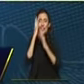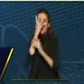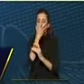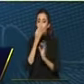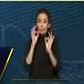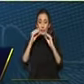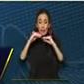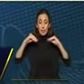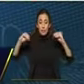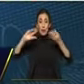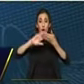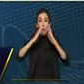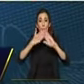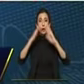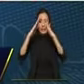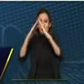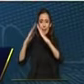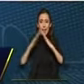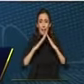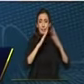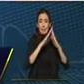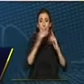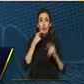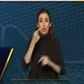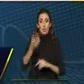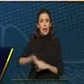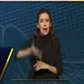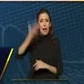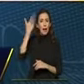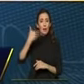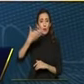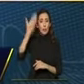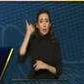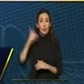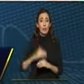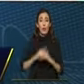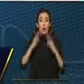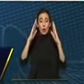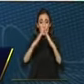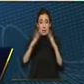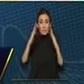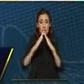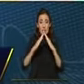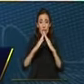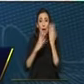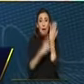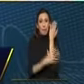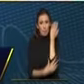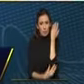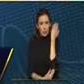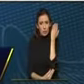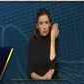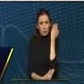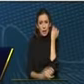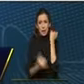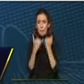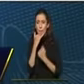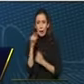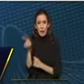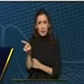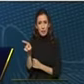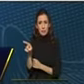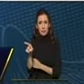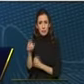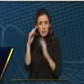lindas urbanizaciones, porque decía yo algún momento, las urbanizaciones y las casas de los pobres no tienen por qué ser feas.